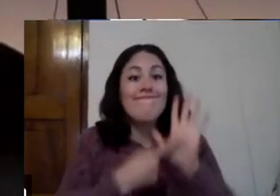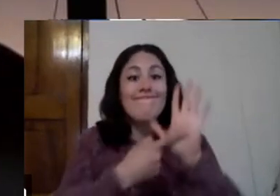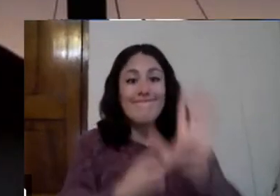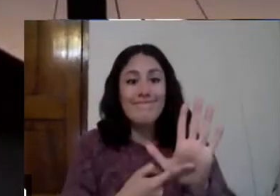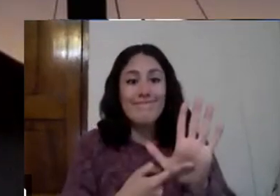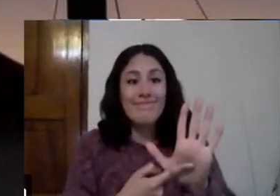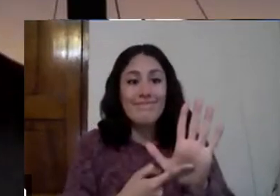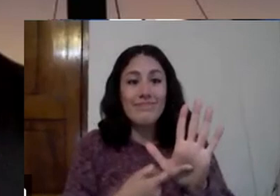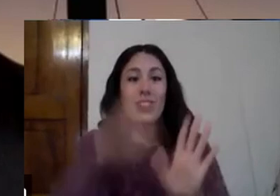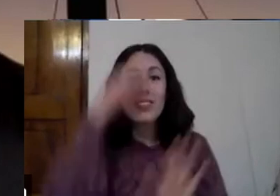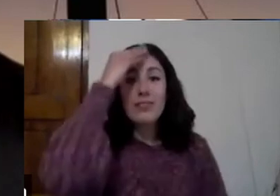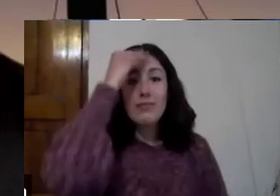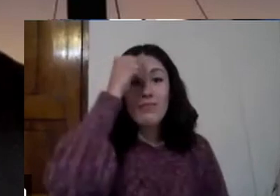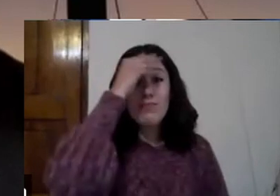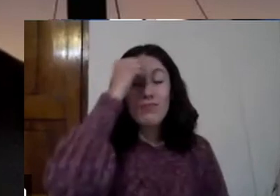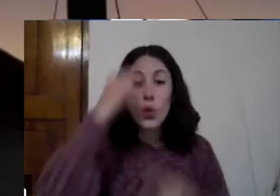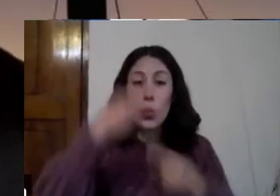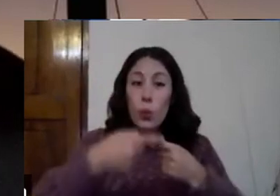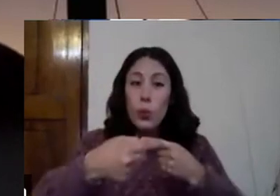durante la cuaresma.